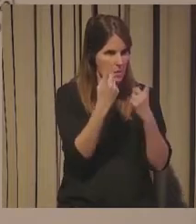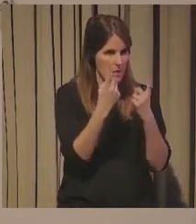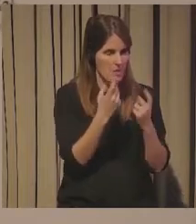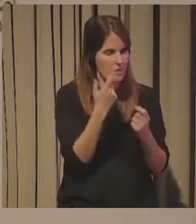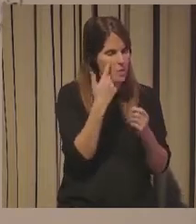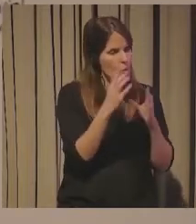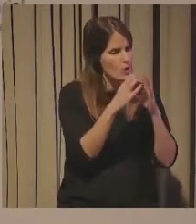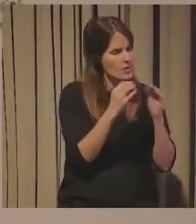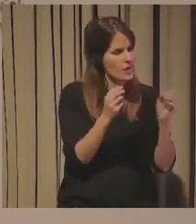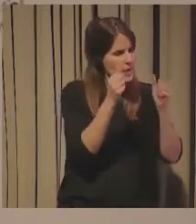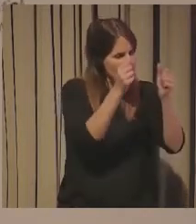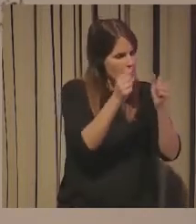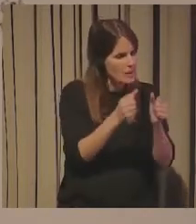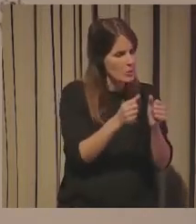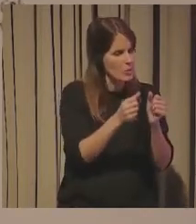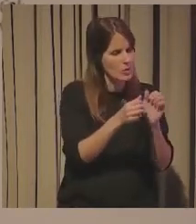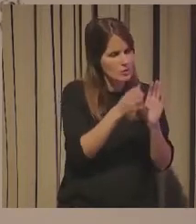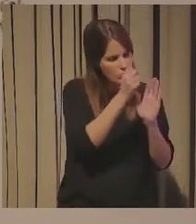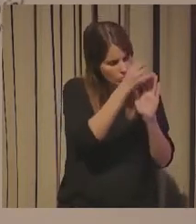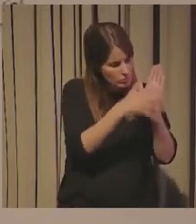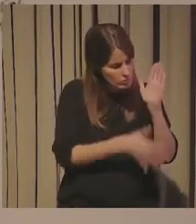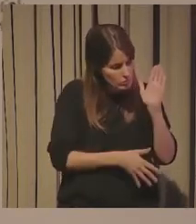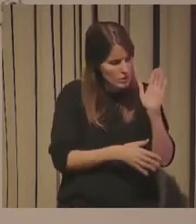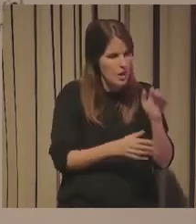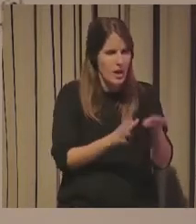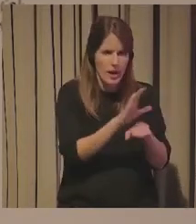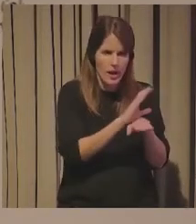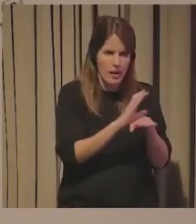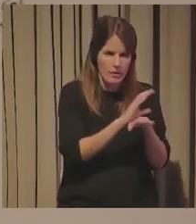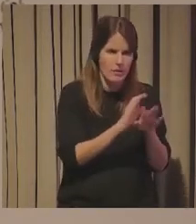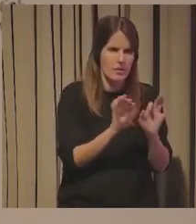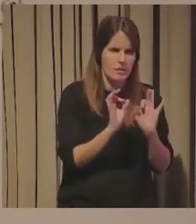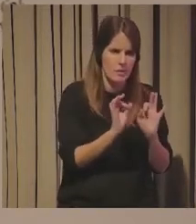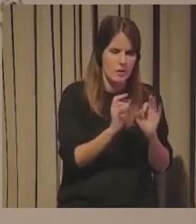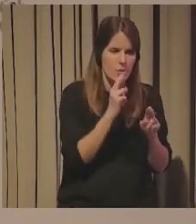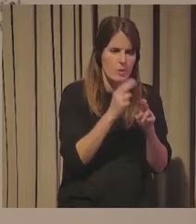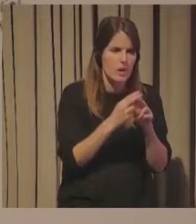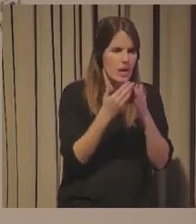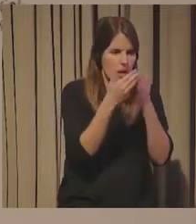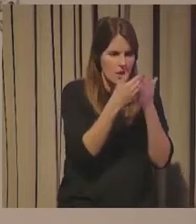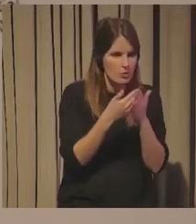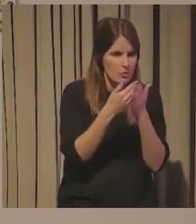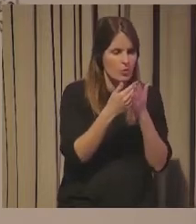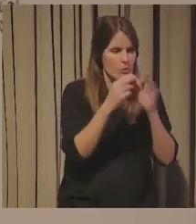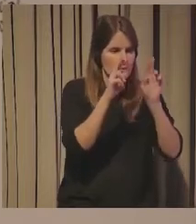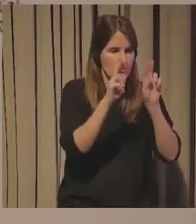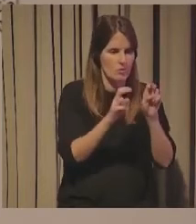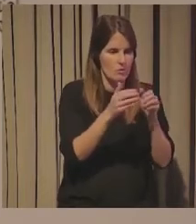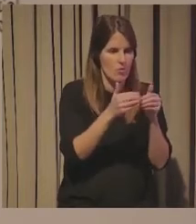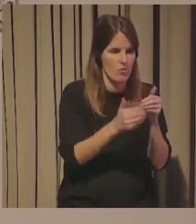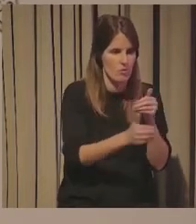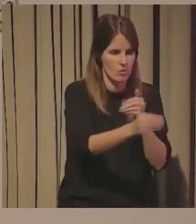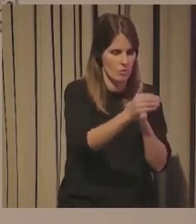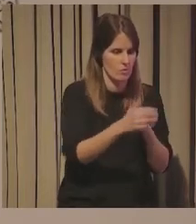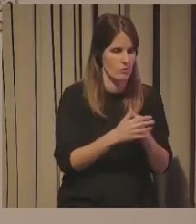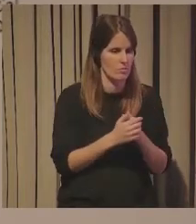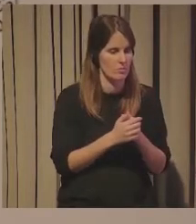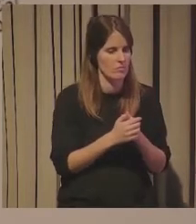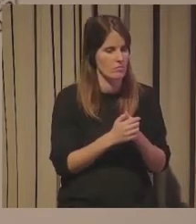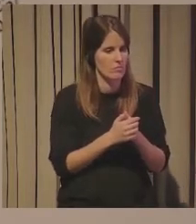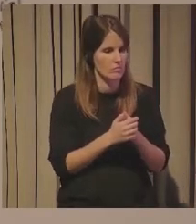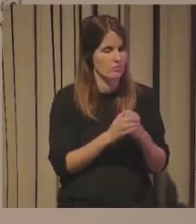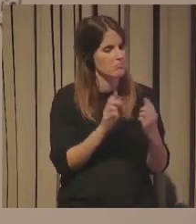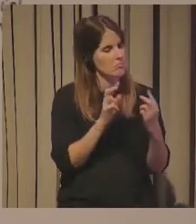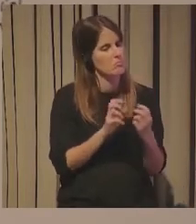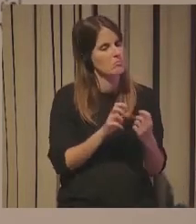universidad, había un grado llamado Estudios del Futuro. Y el almuerzo fue muy